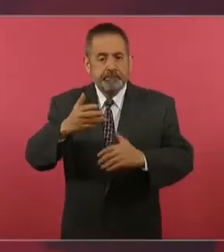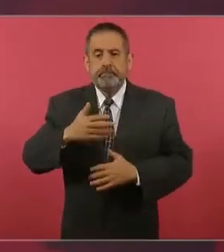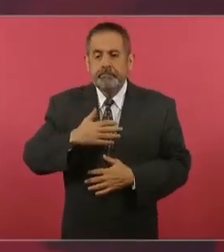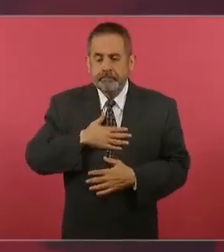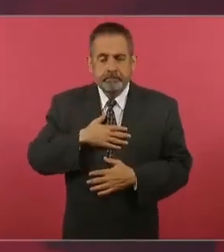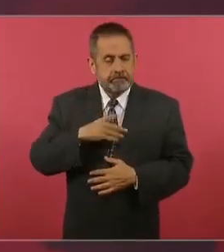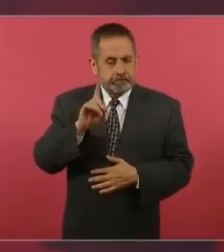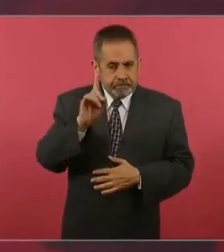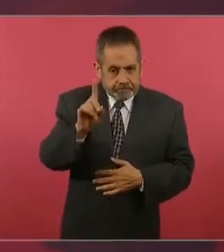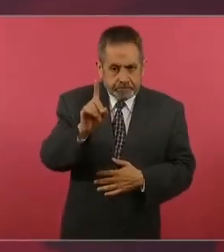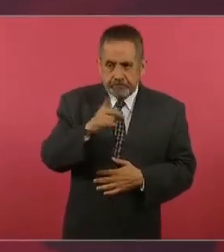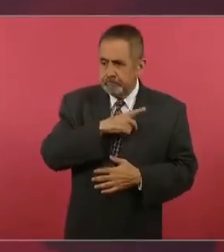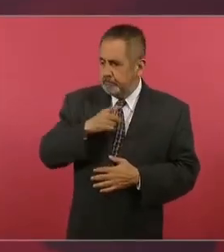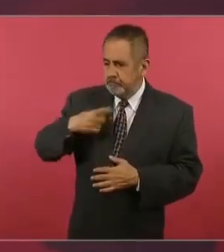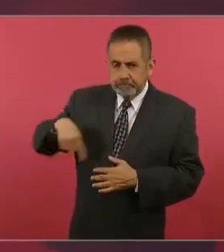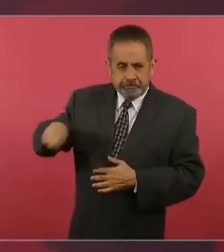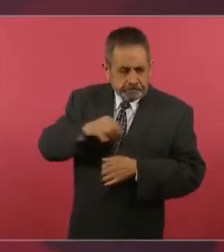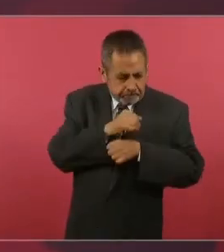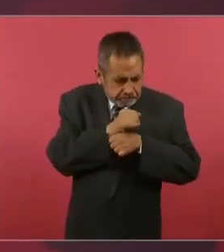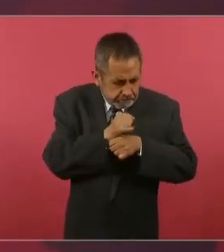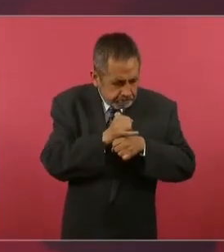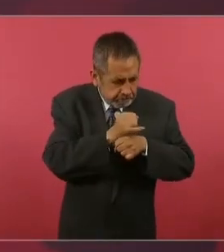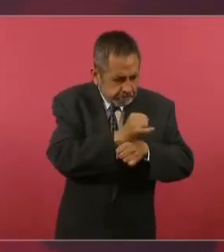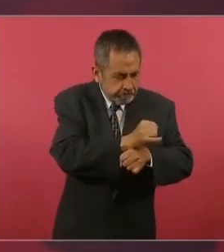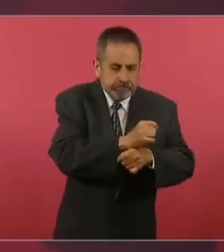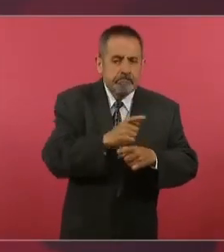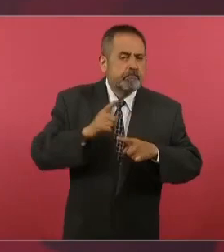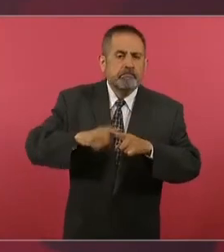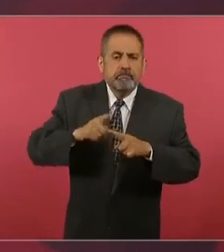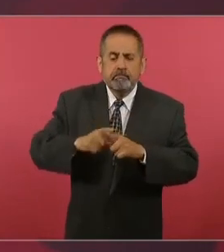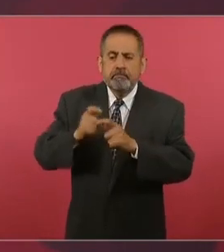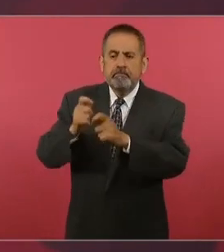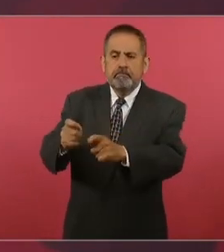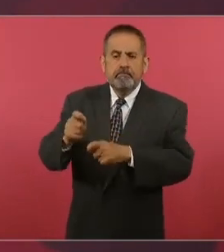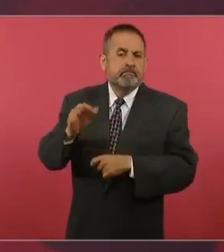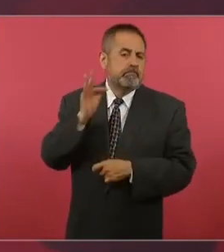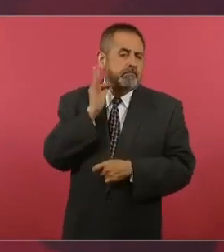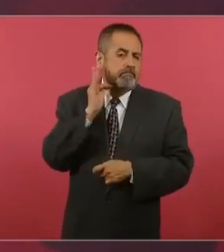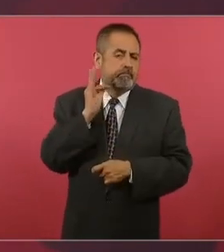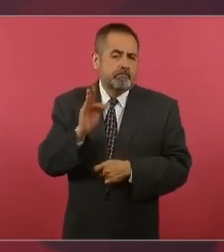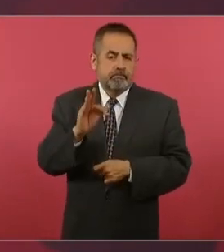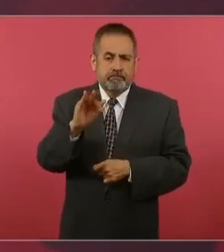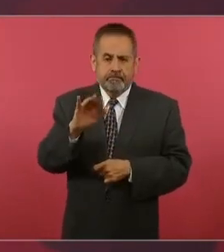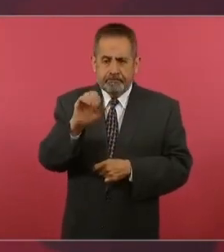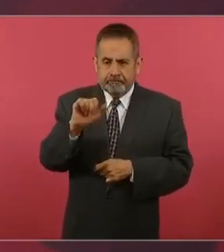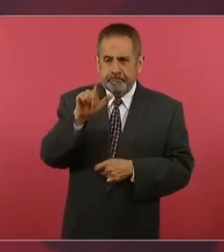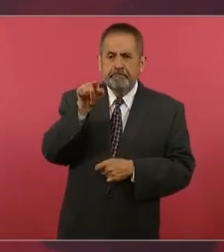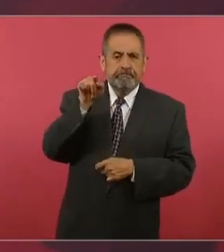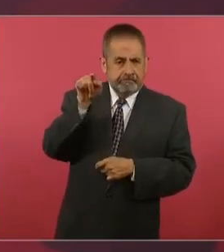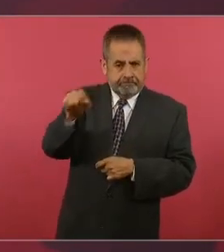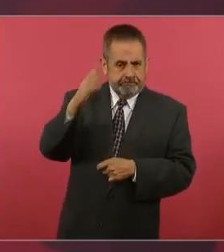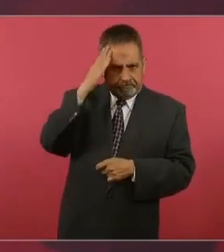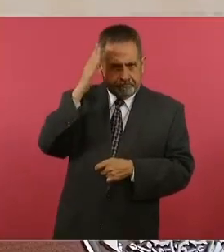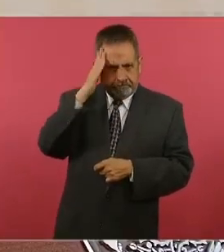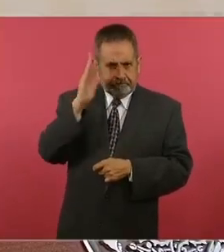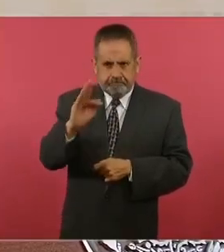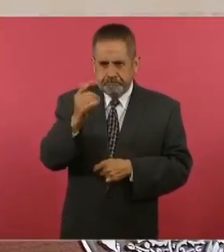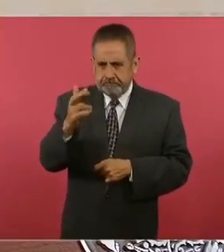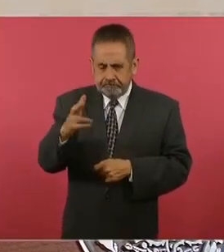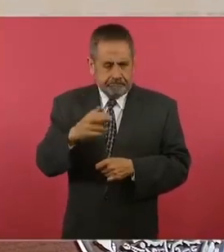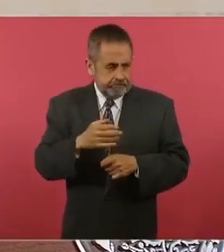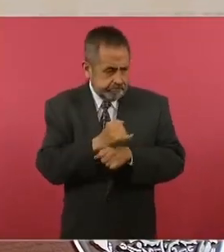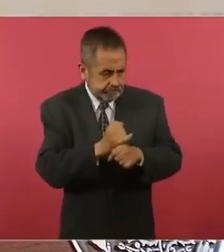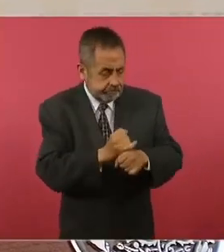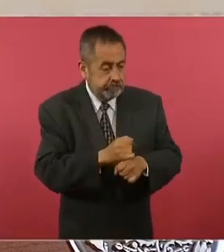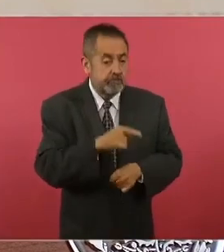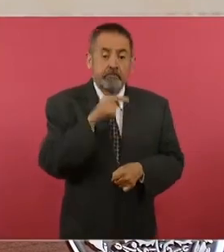hacer la investigación. Eso corresponde a la Fiscalía General de la República. Se tienen que reparar los